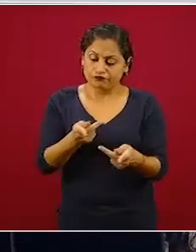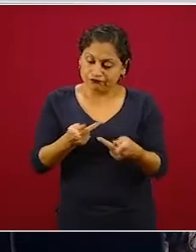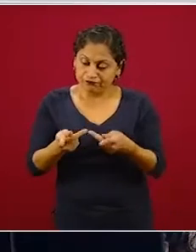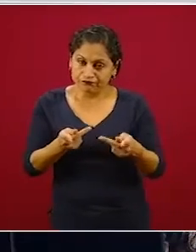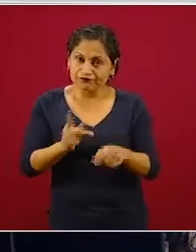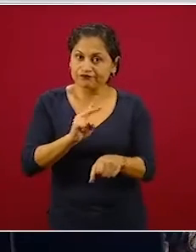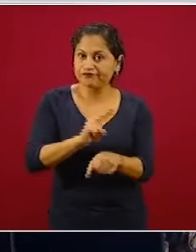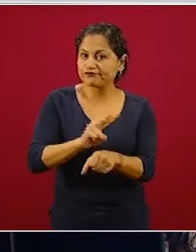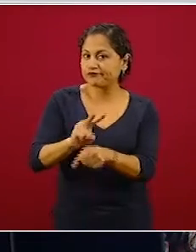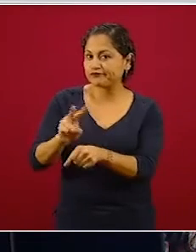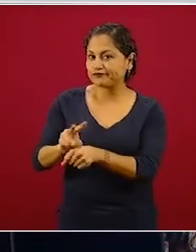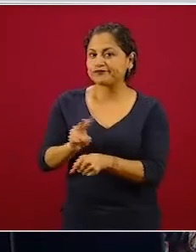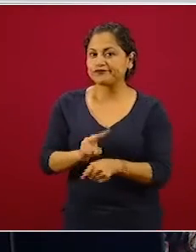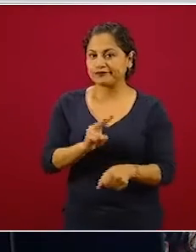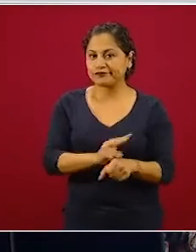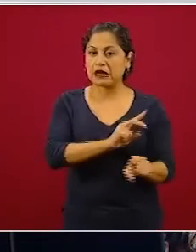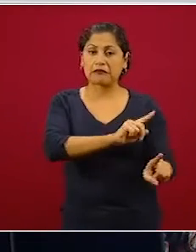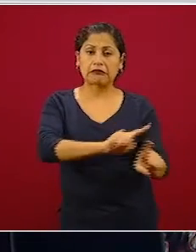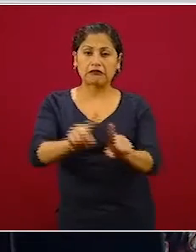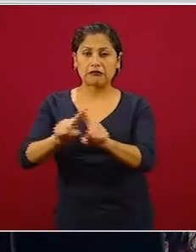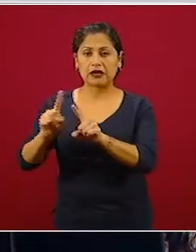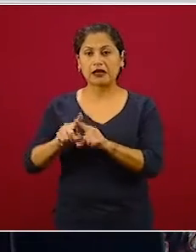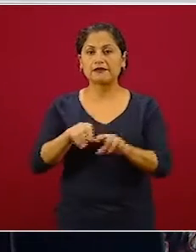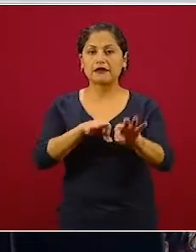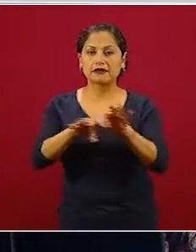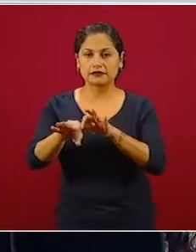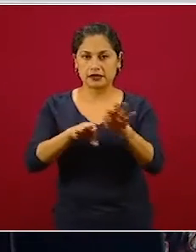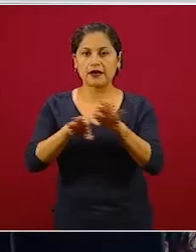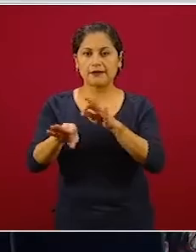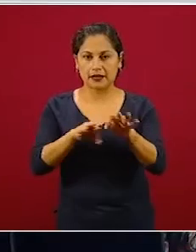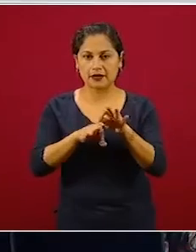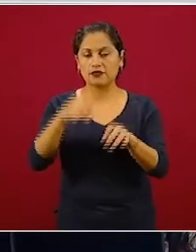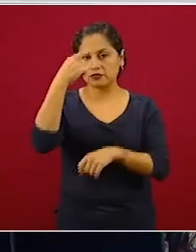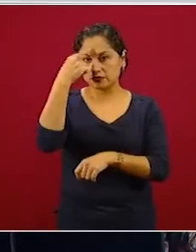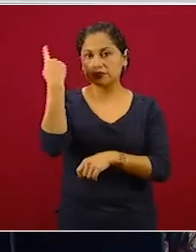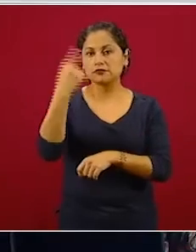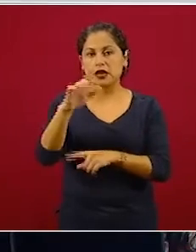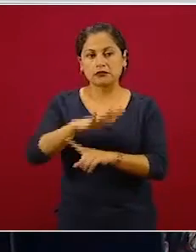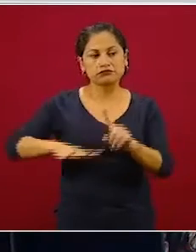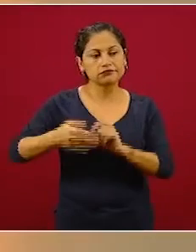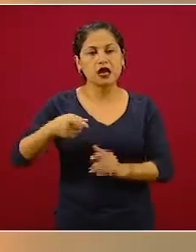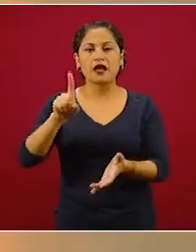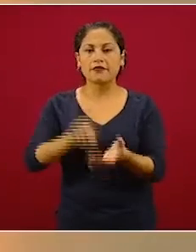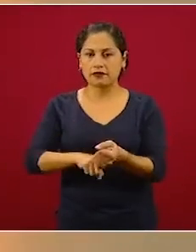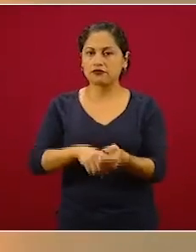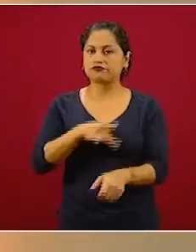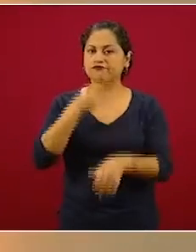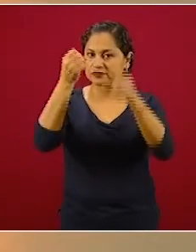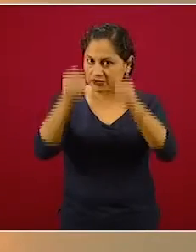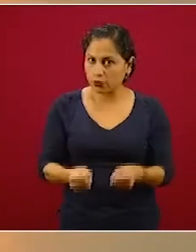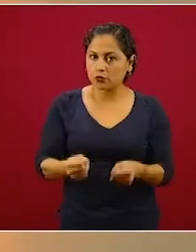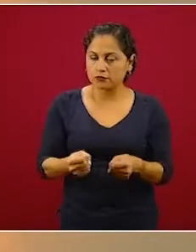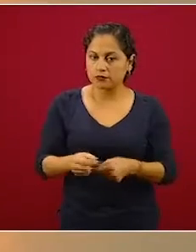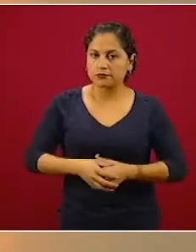en el reporte diario sobre el coronavirus en méxico el subsecretario de prevención y promoción de la salud hugo lópez la tele informó que a 18 de